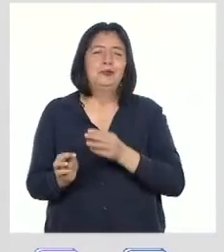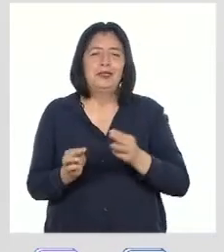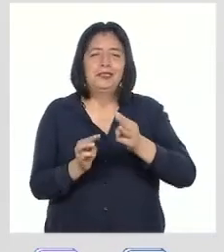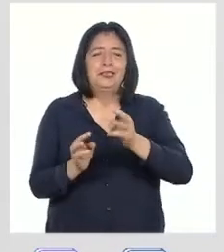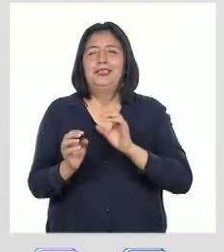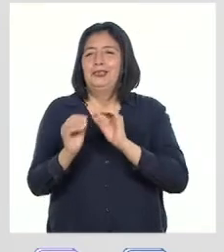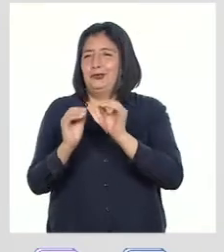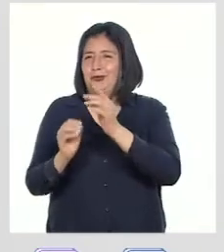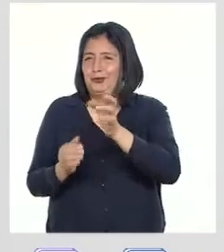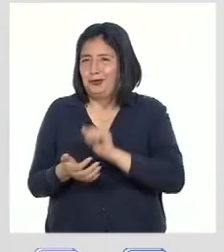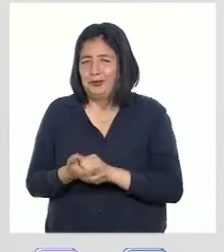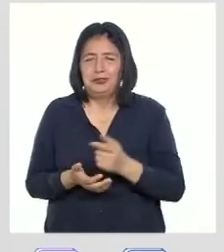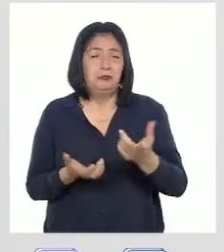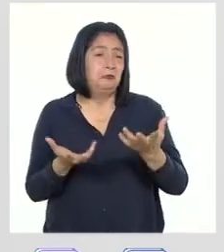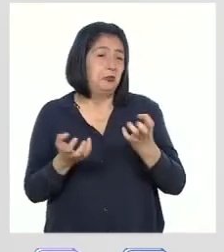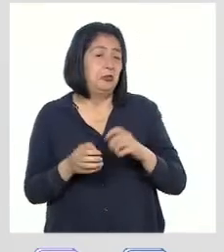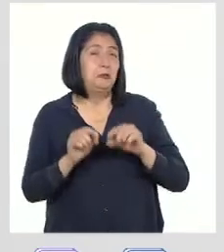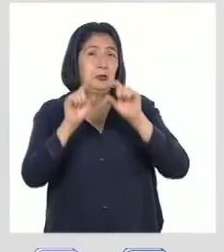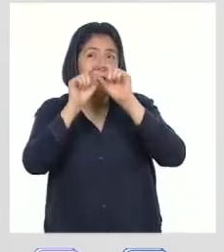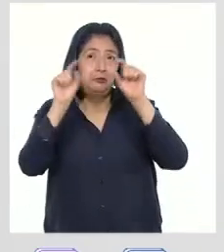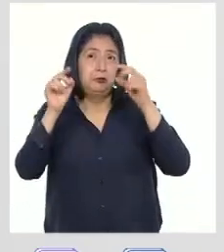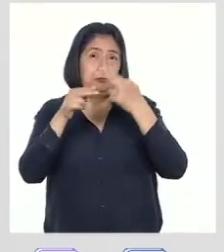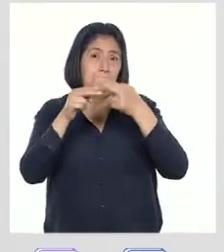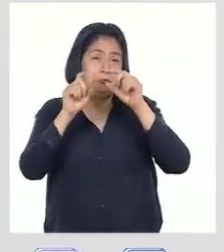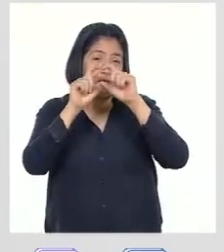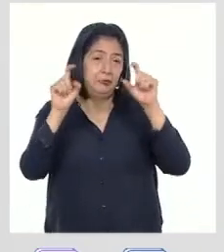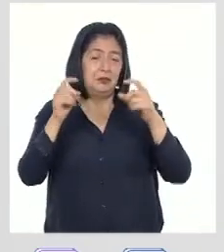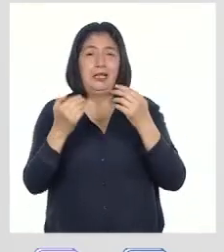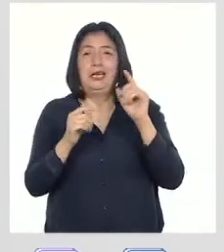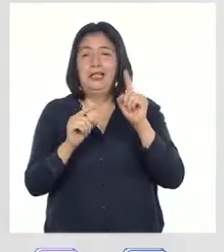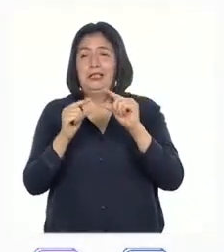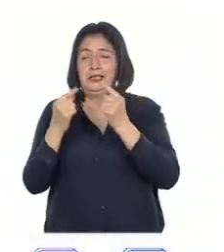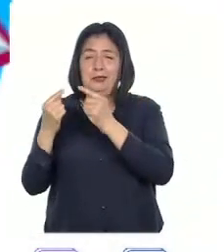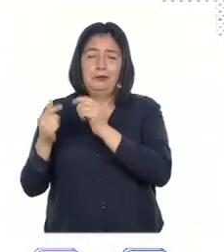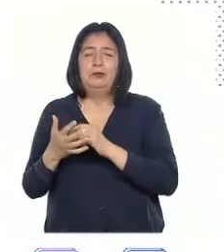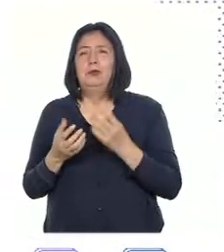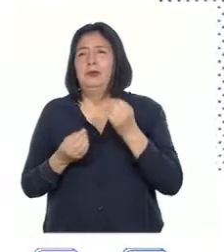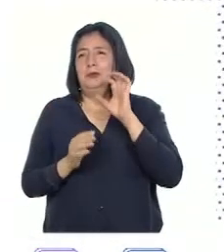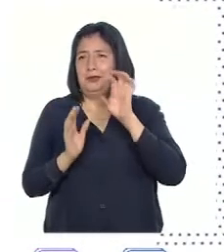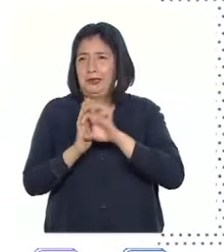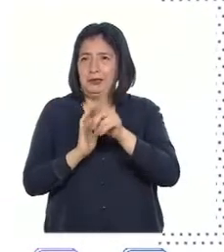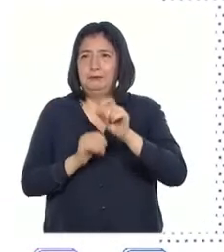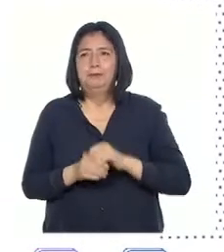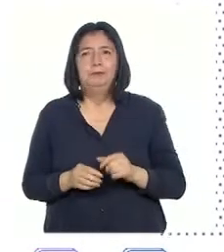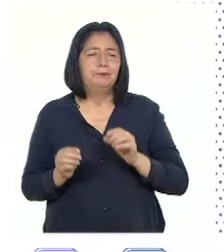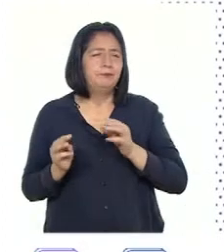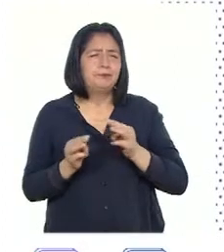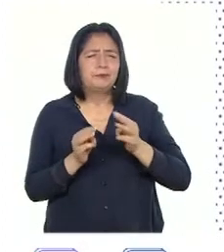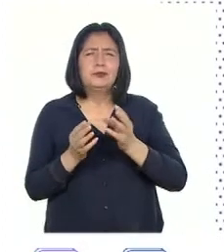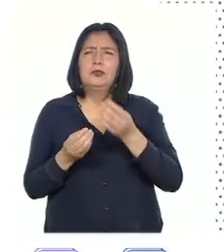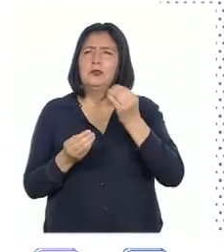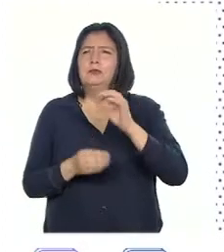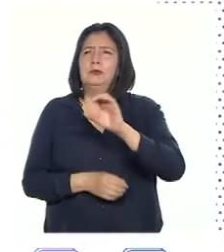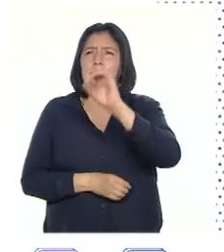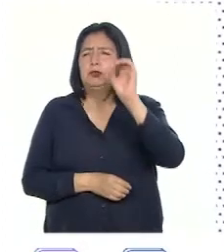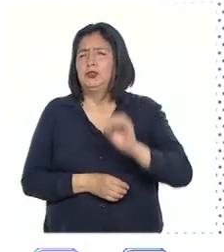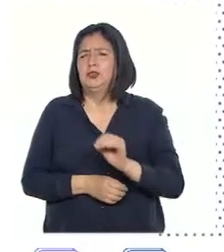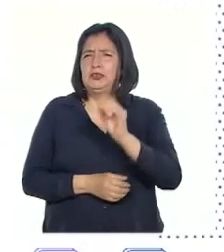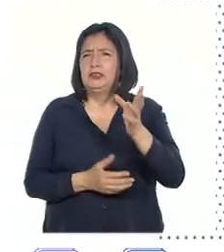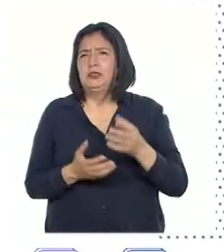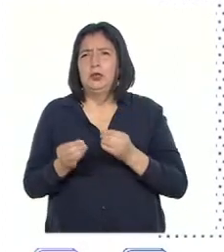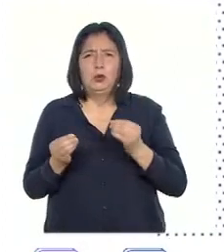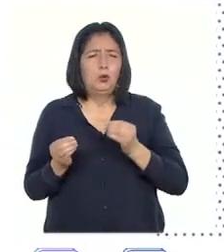Si desean, pueden poner subtítulos a cada grupo de estrategias, como estrategias para calcular porcentajes